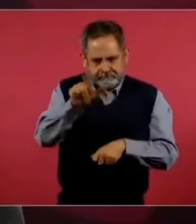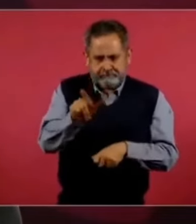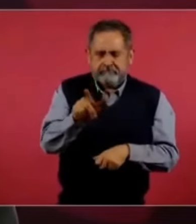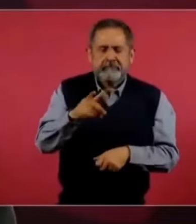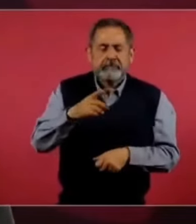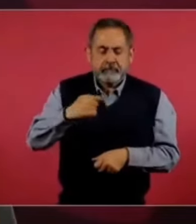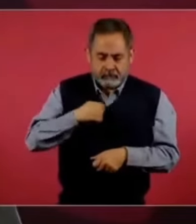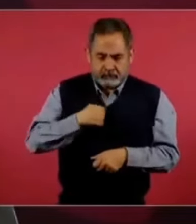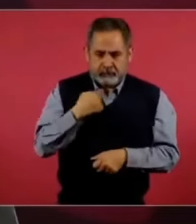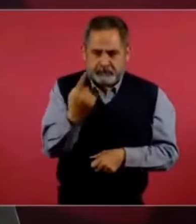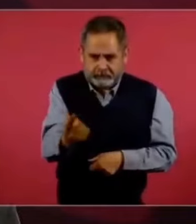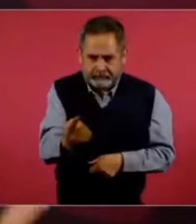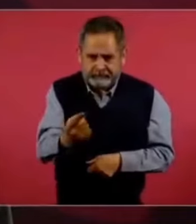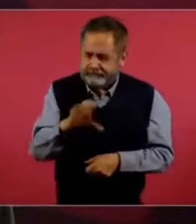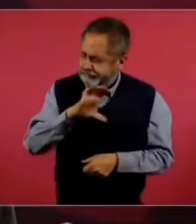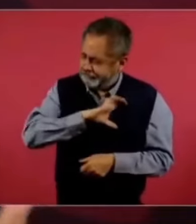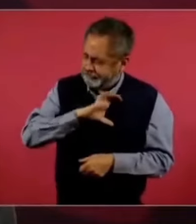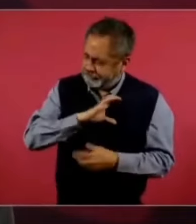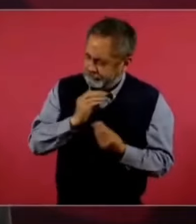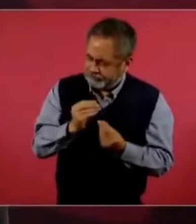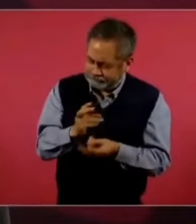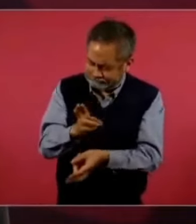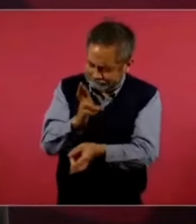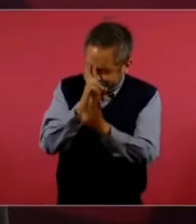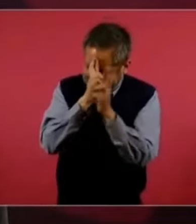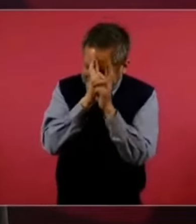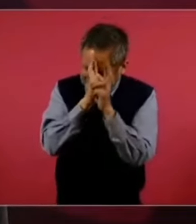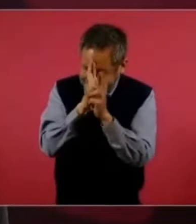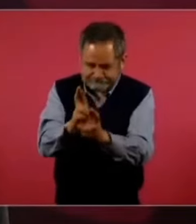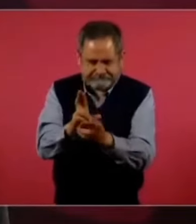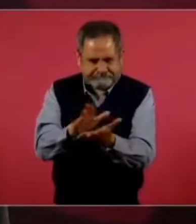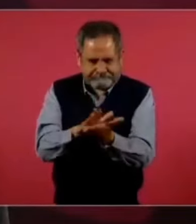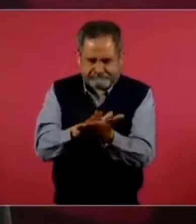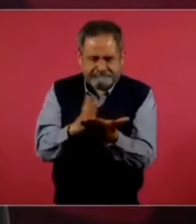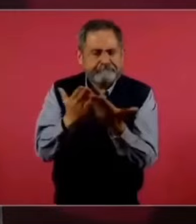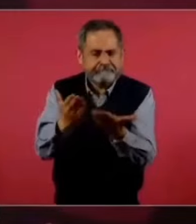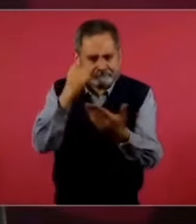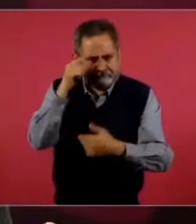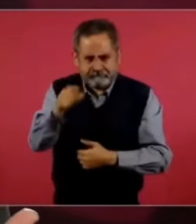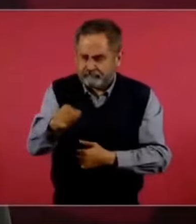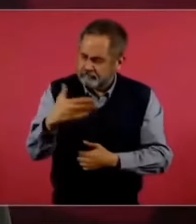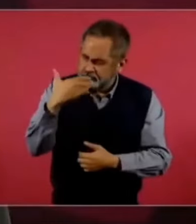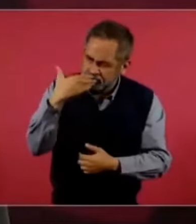mucho. ¿Sí? Y mereces todo mi respeto. Y eres